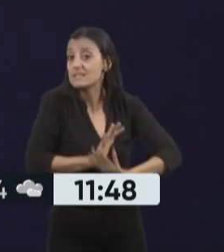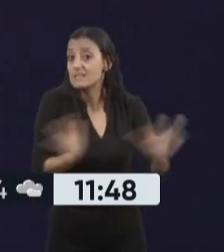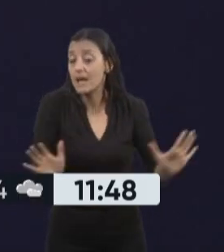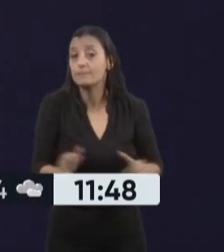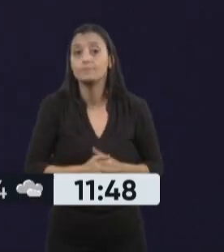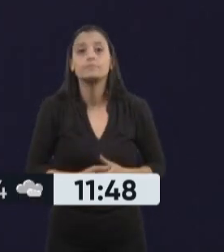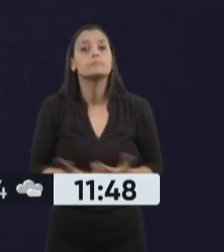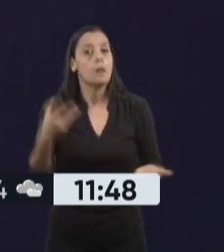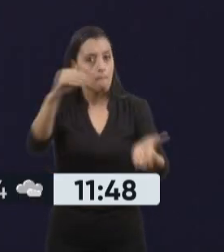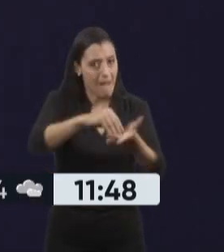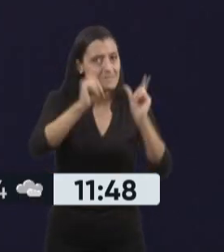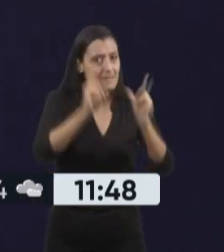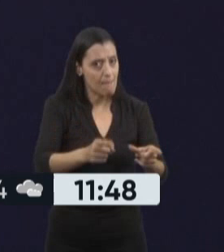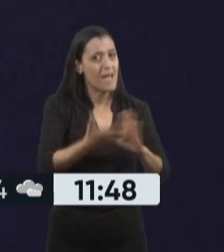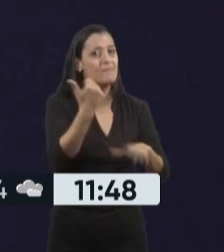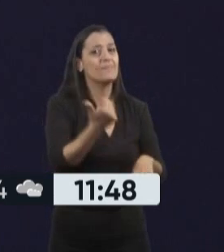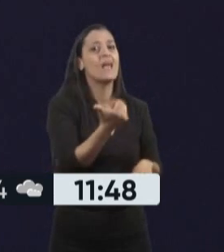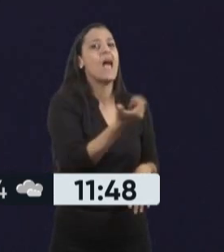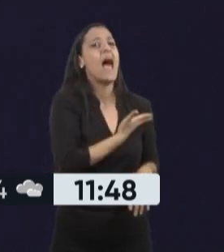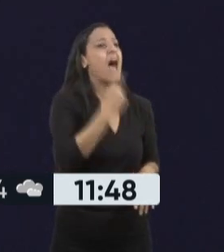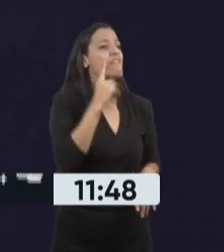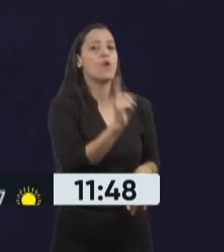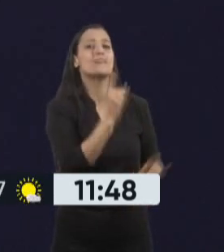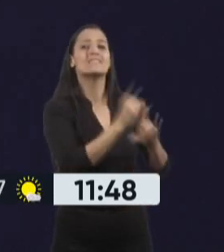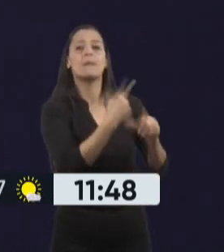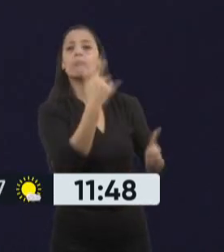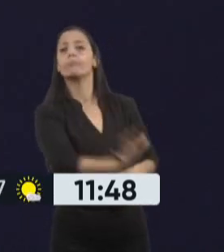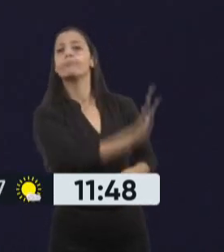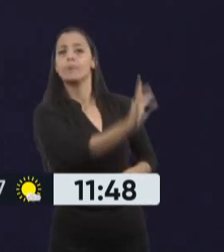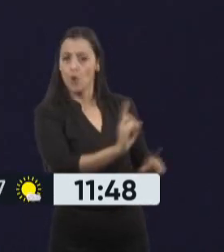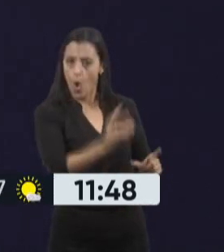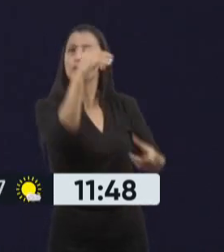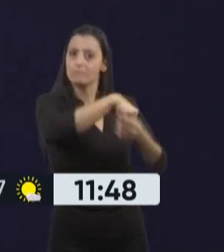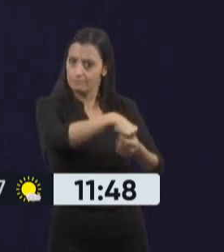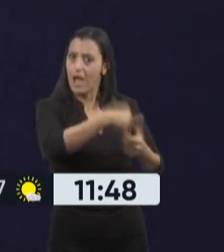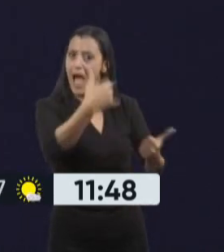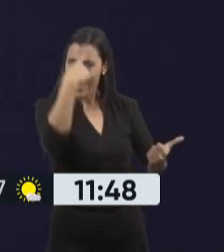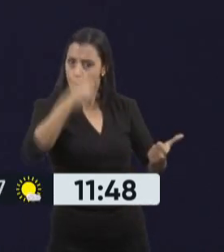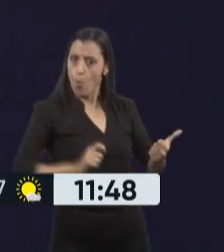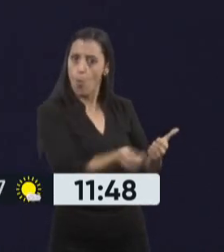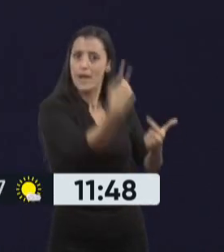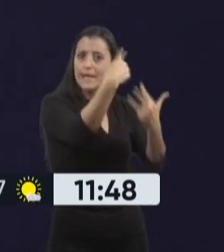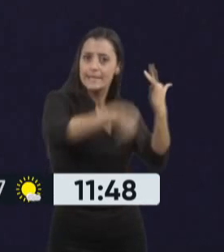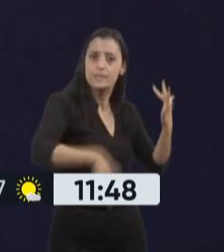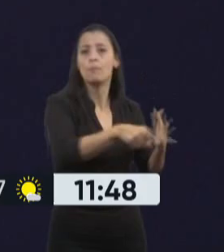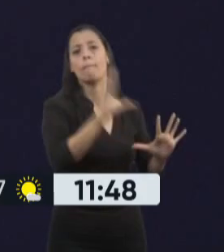Hay incluso la AFI, no es que siempre estuvo sospechada, sino que además hubo procesos judiciales donde